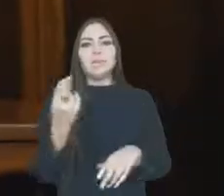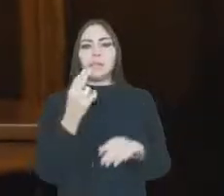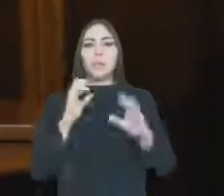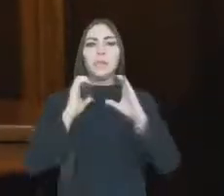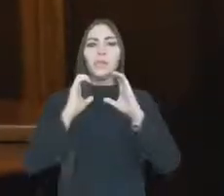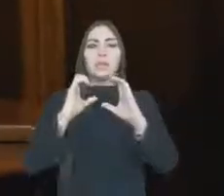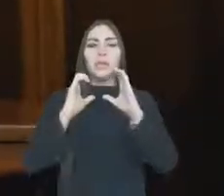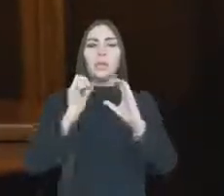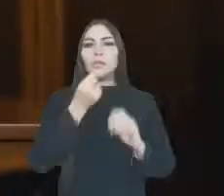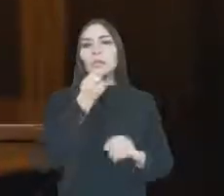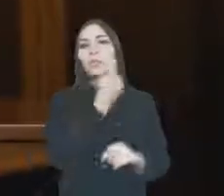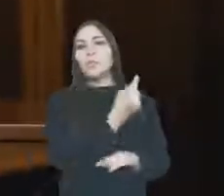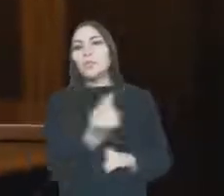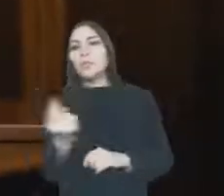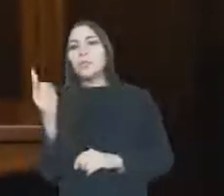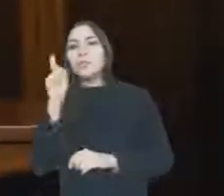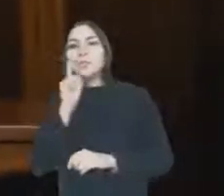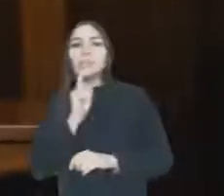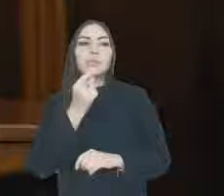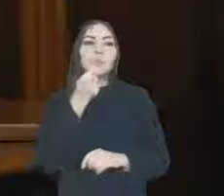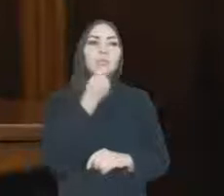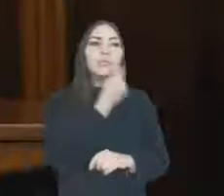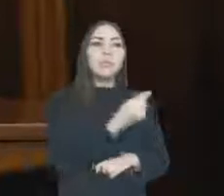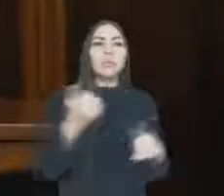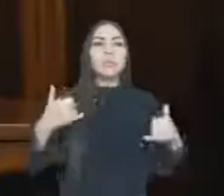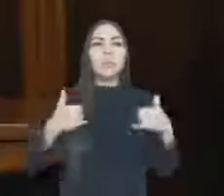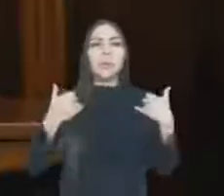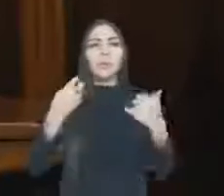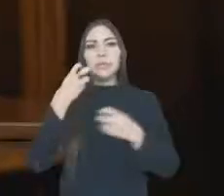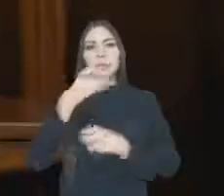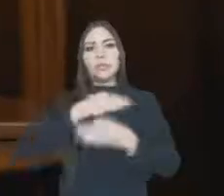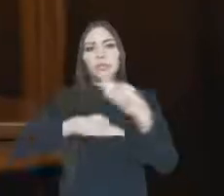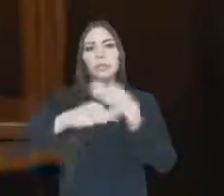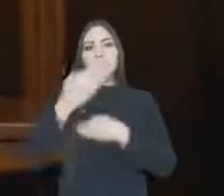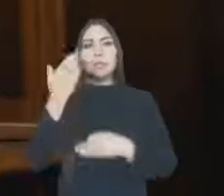y niñas y adolescentes. Es